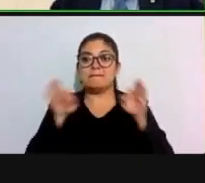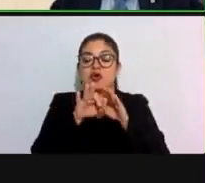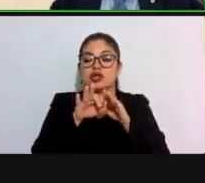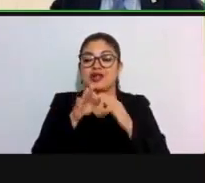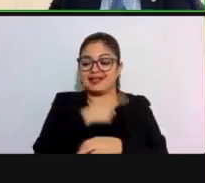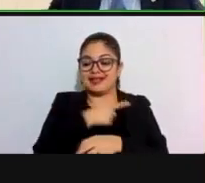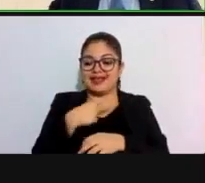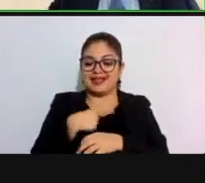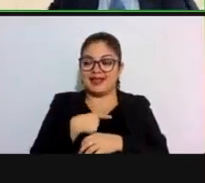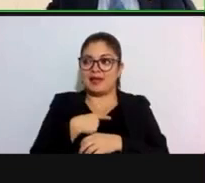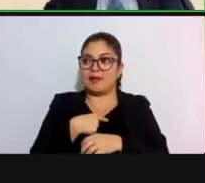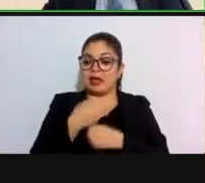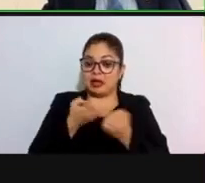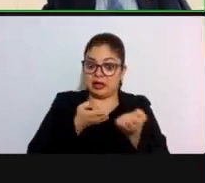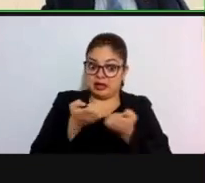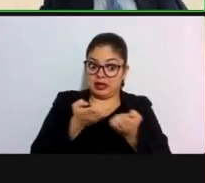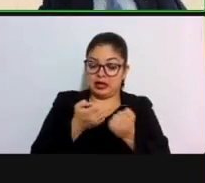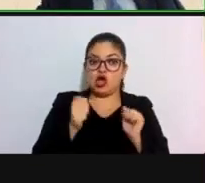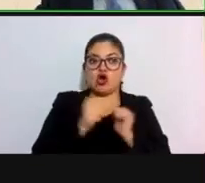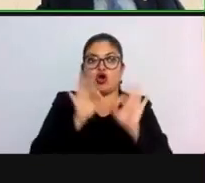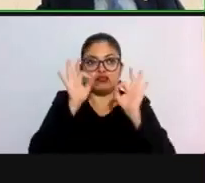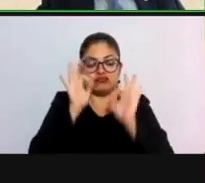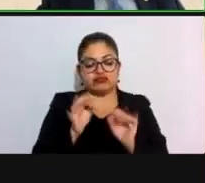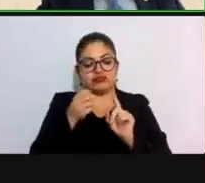con los cuidados que esto implica.